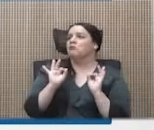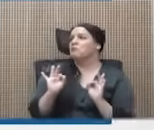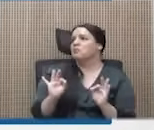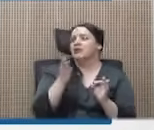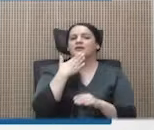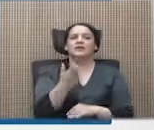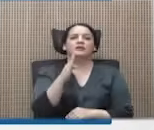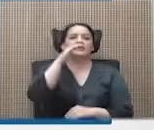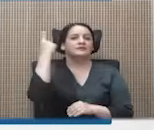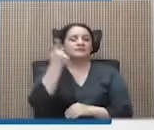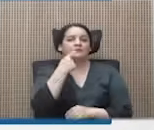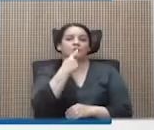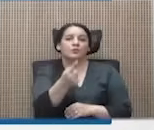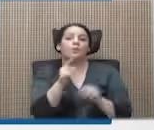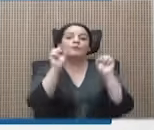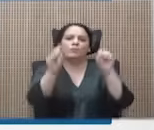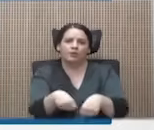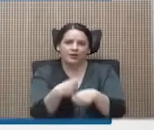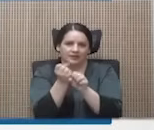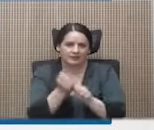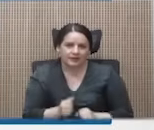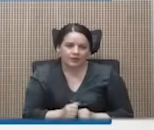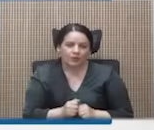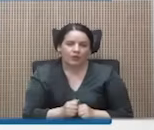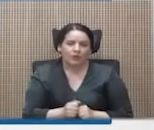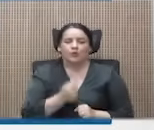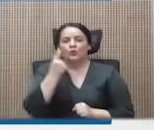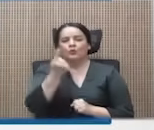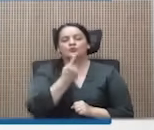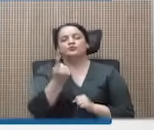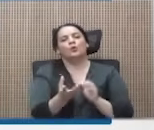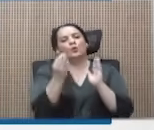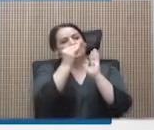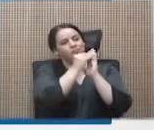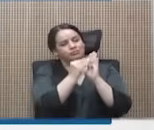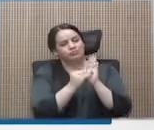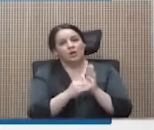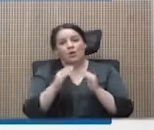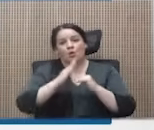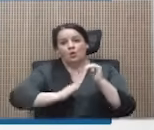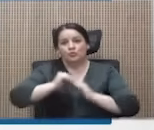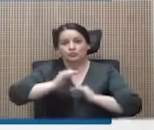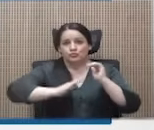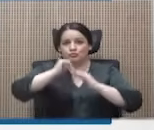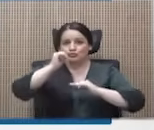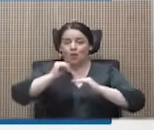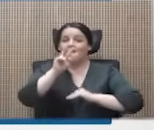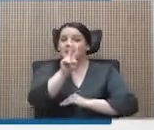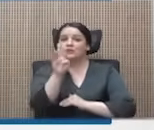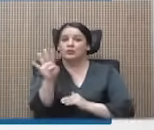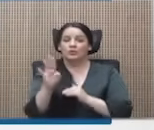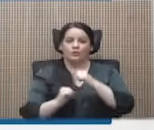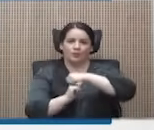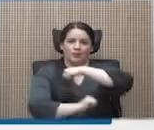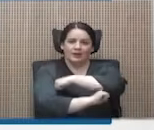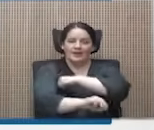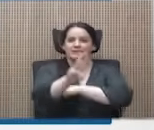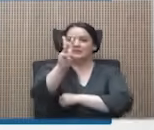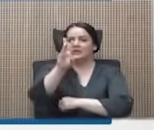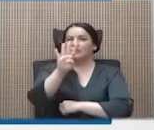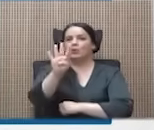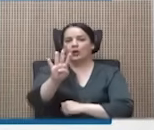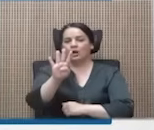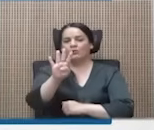Siempre dijo, pueden hacerlo. Solo se contempló la construcción de 24 puentes, aunque eran 64 las comunidades que